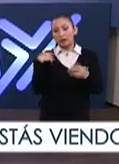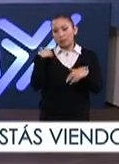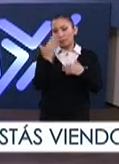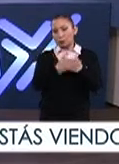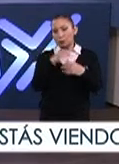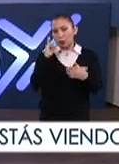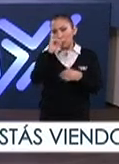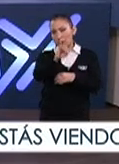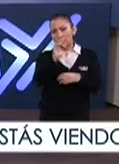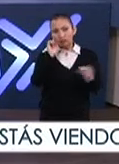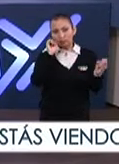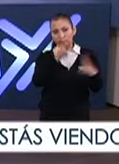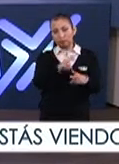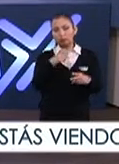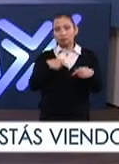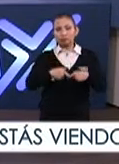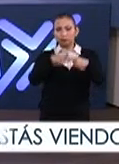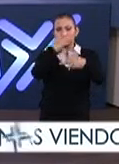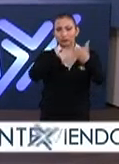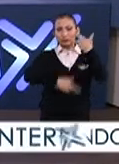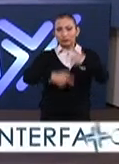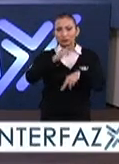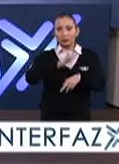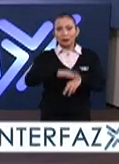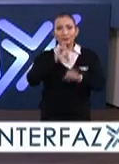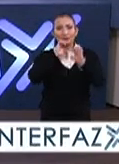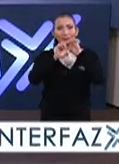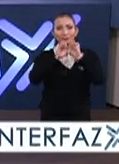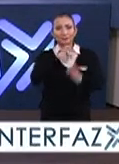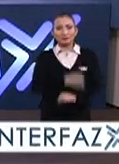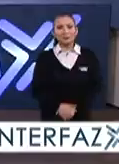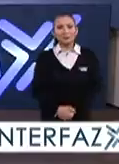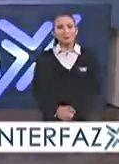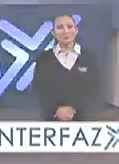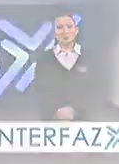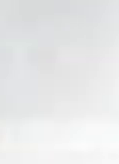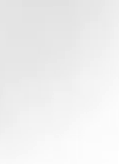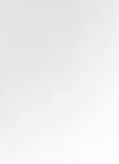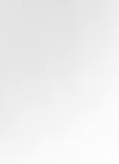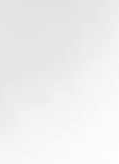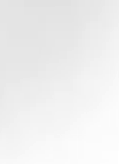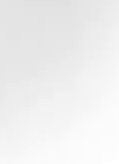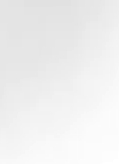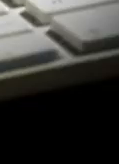próximo jueves y vamos a hacer una pausa, regresamos con las entrevistas.